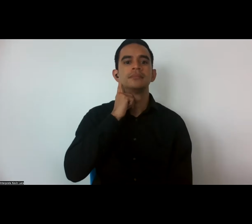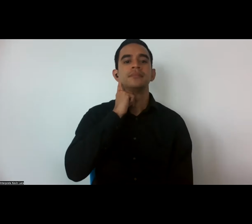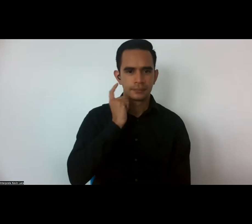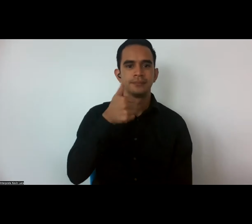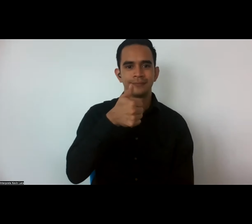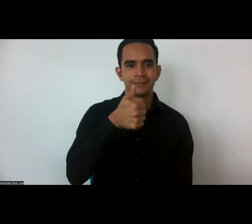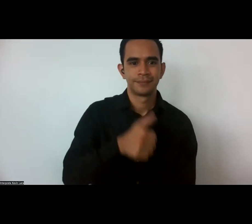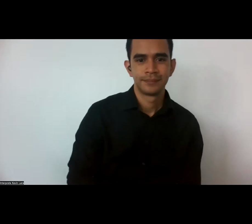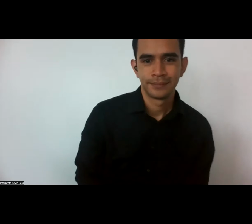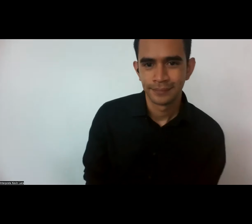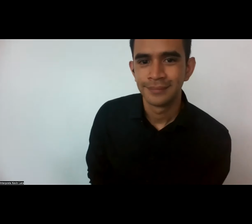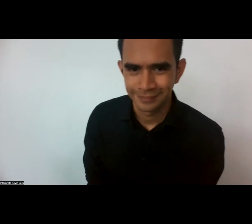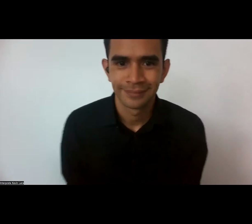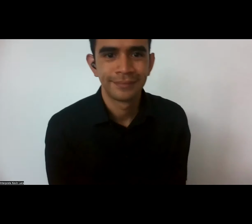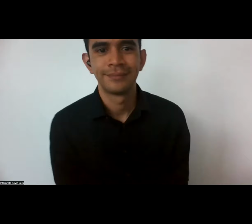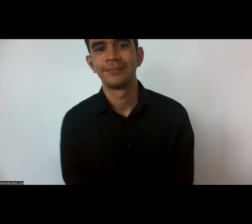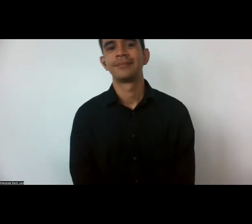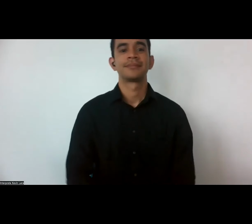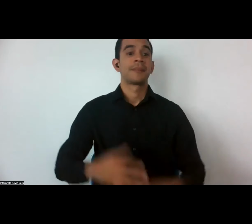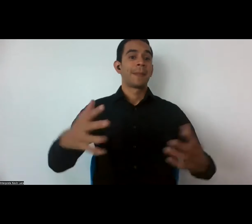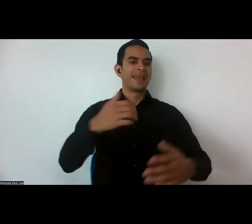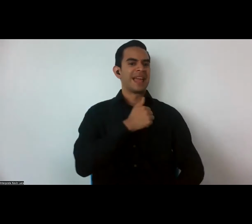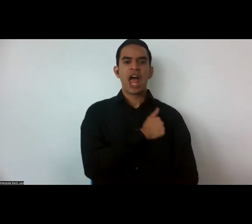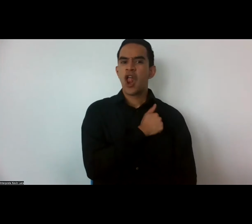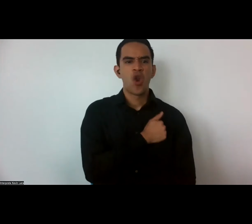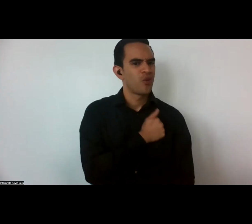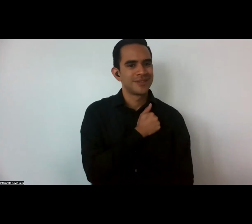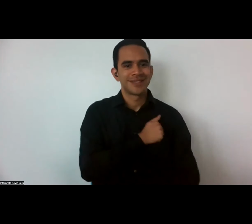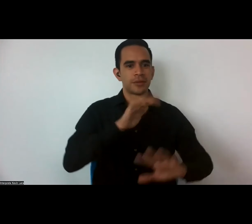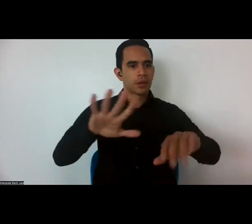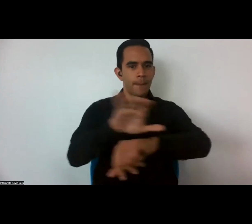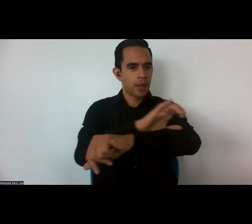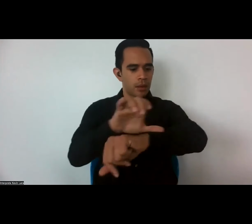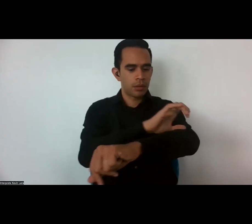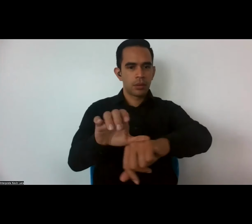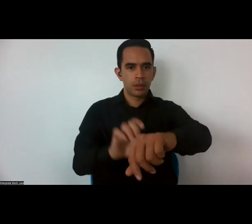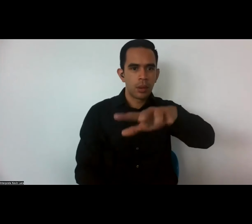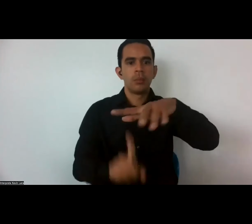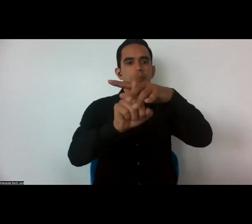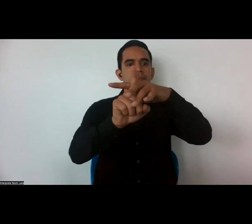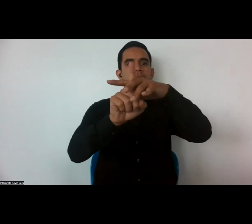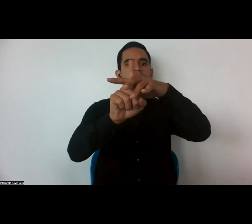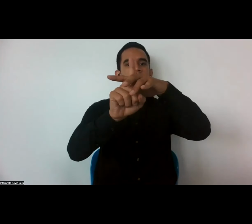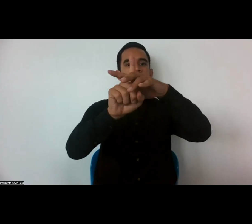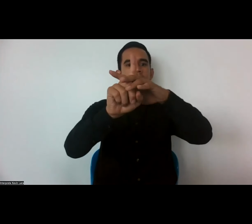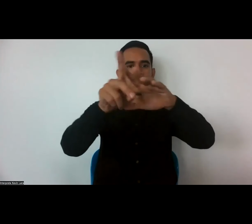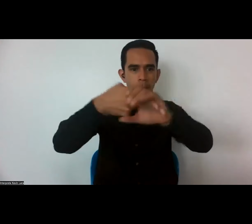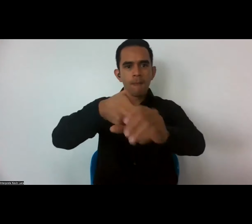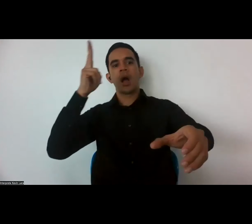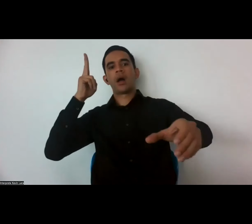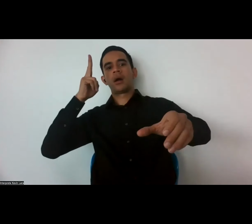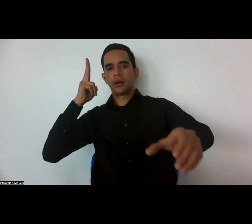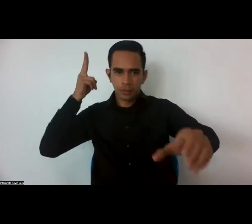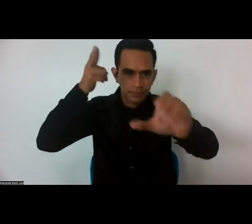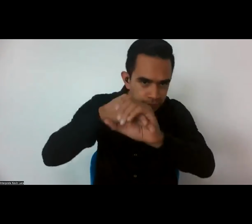Ajá, ahora sí, lo siento chicos, es que mi computadora no sé, me sacó, dejaron de verme. Kevin, ayúdame que tú